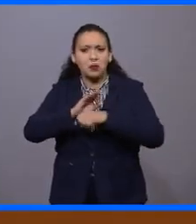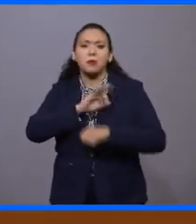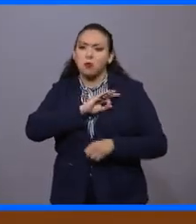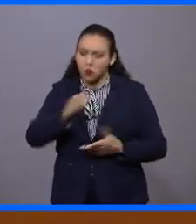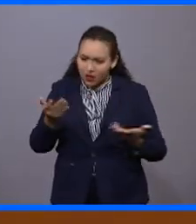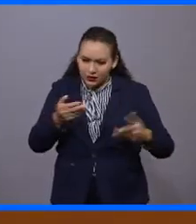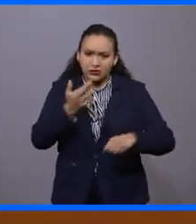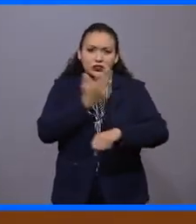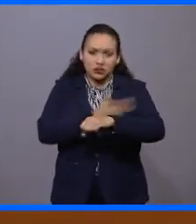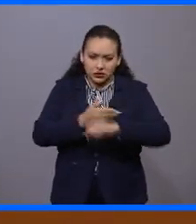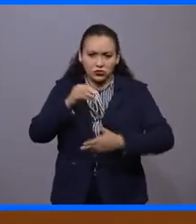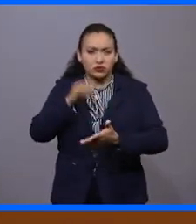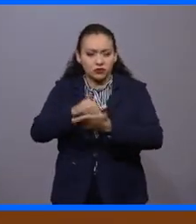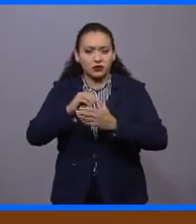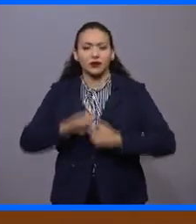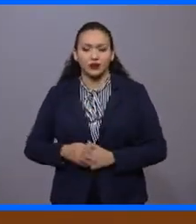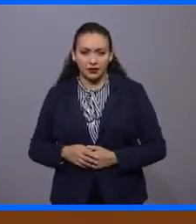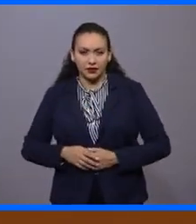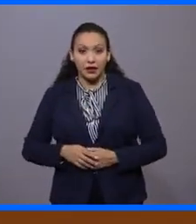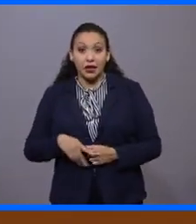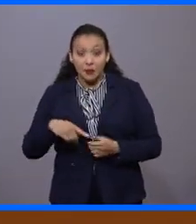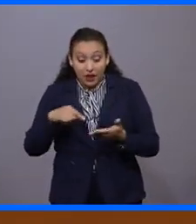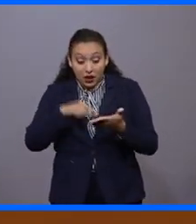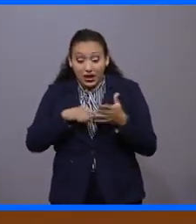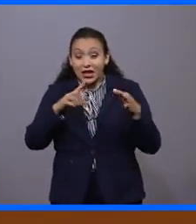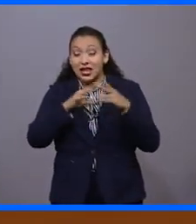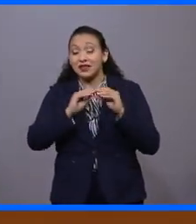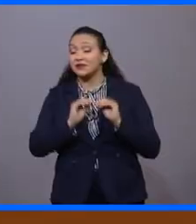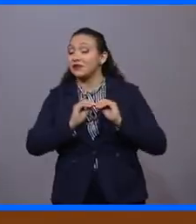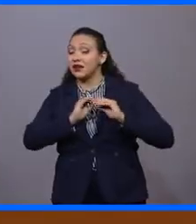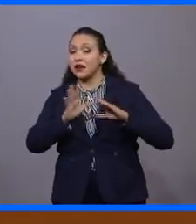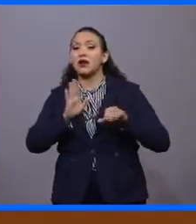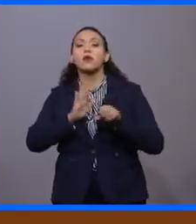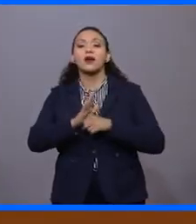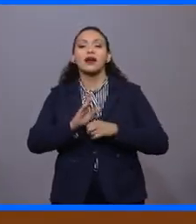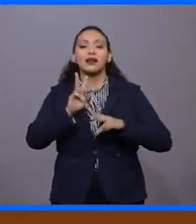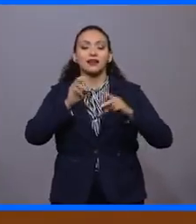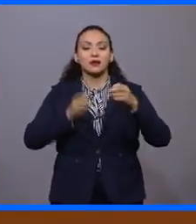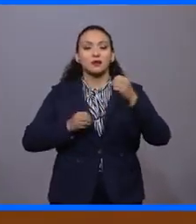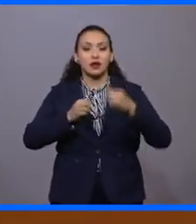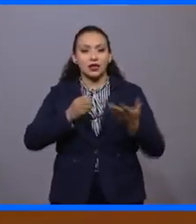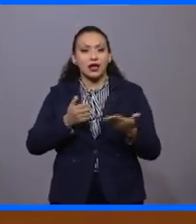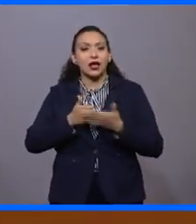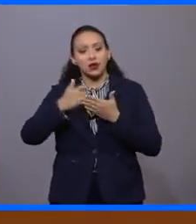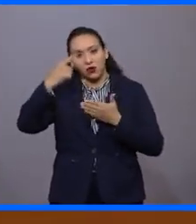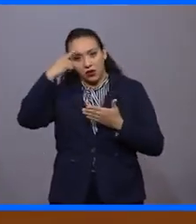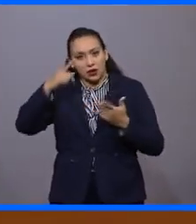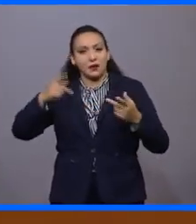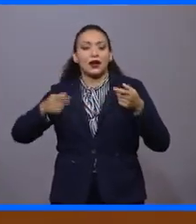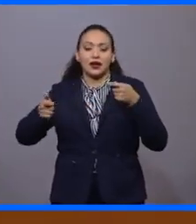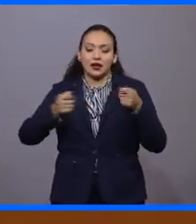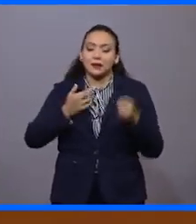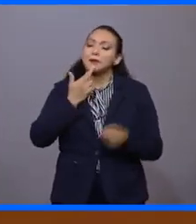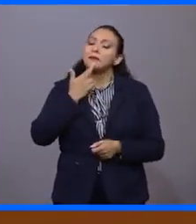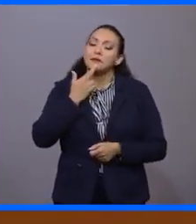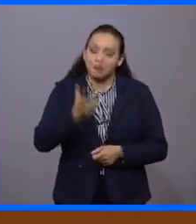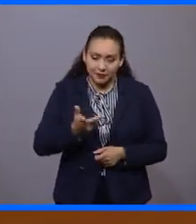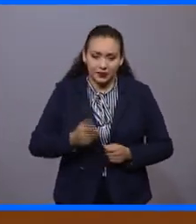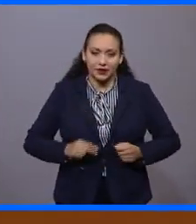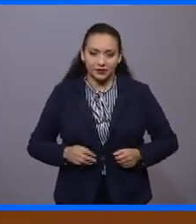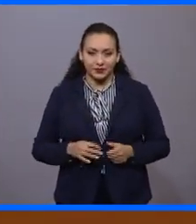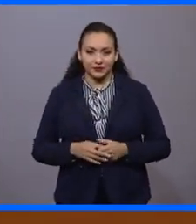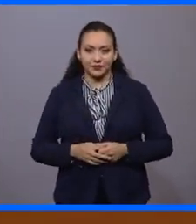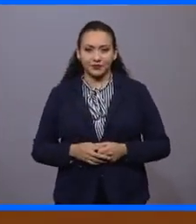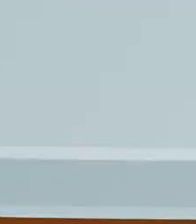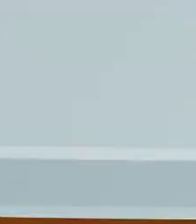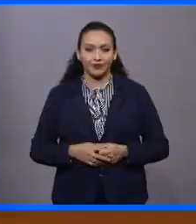amparo, sino que precisa su naturaleza jurídica y asegura la correcta aplicación de las